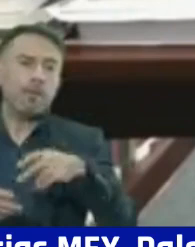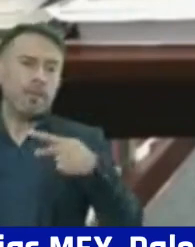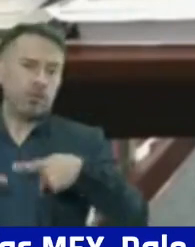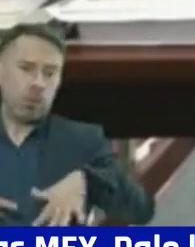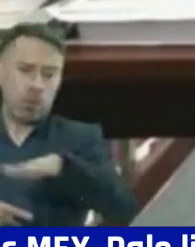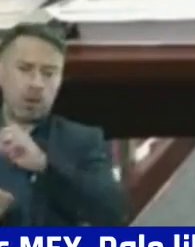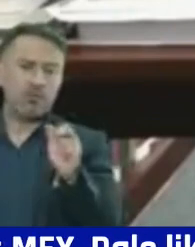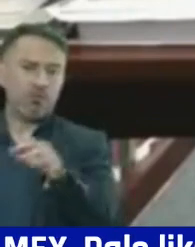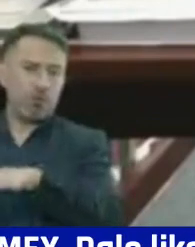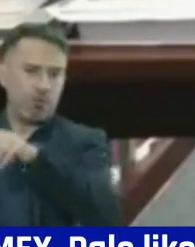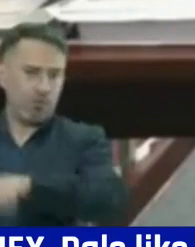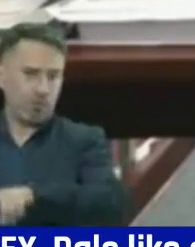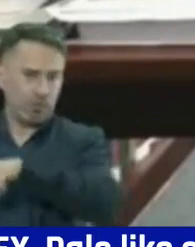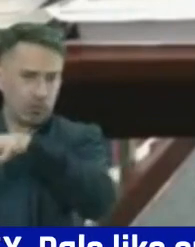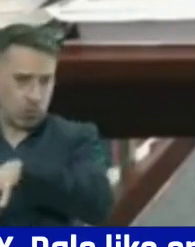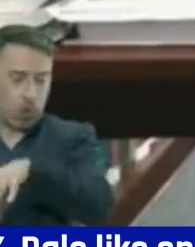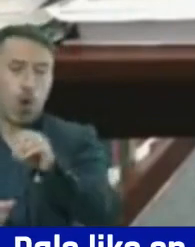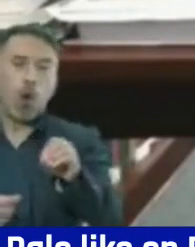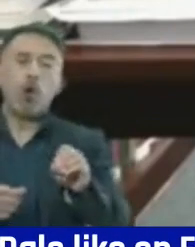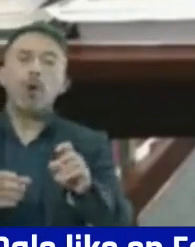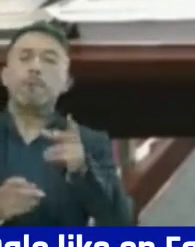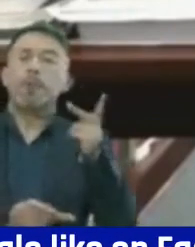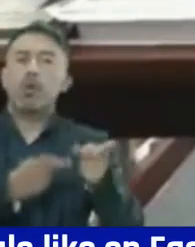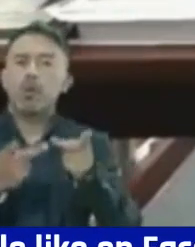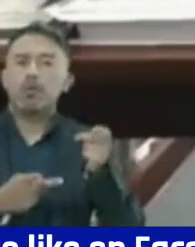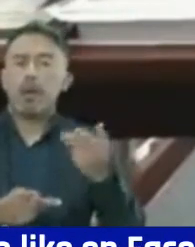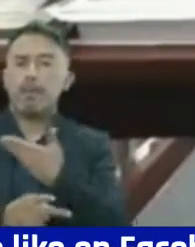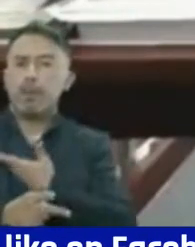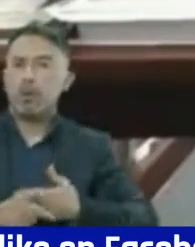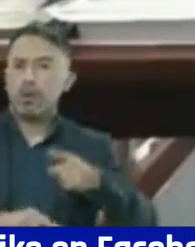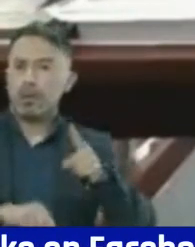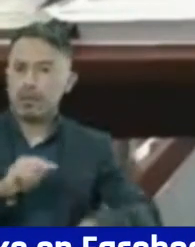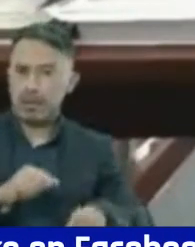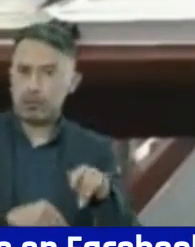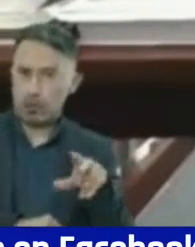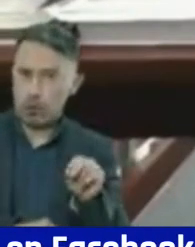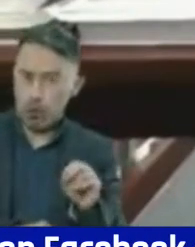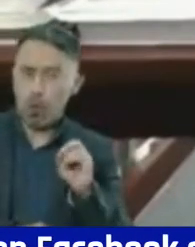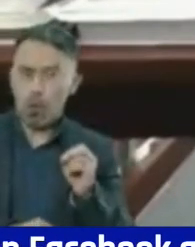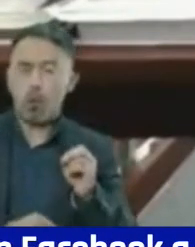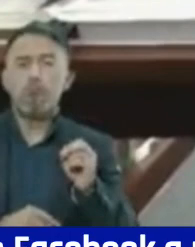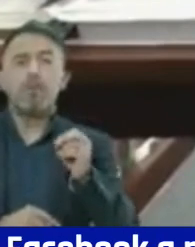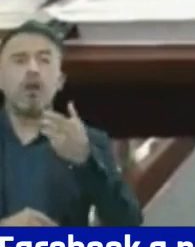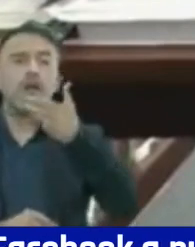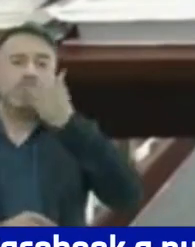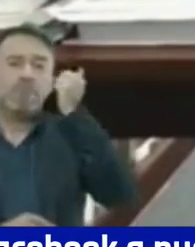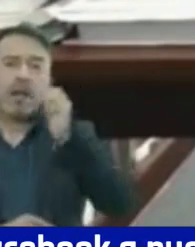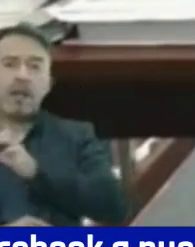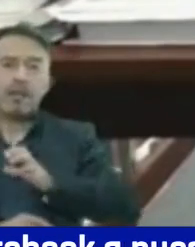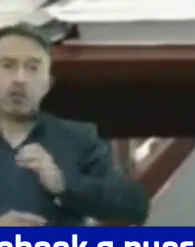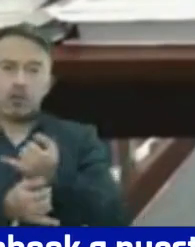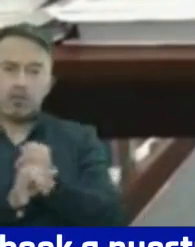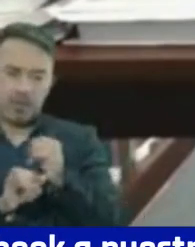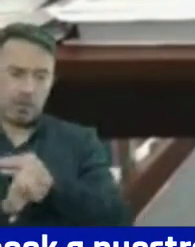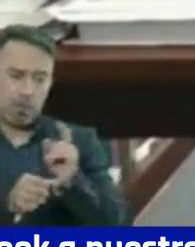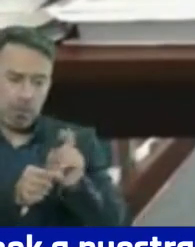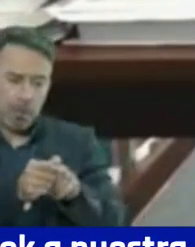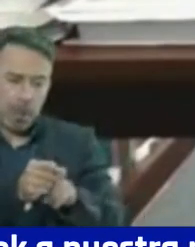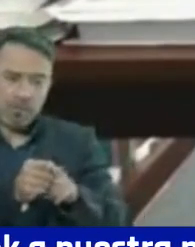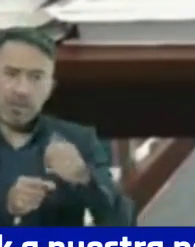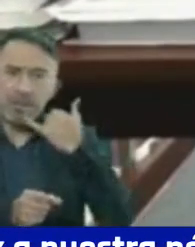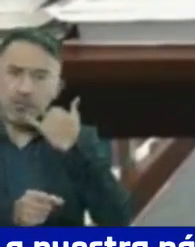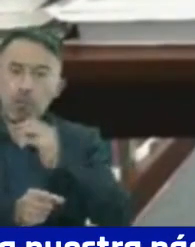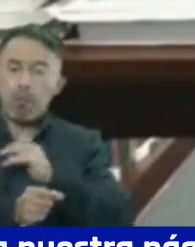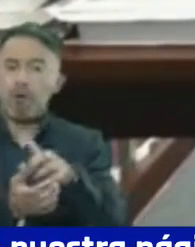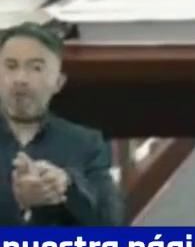participativa, como la consulta popular y la revocación de mandato, como para el registro de candidaturas independientes. Paradójicamente, hoy que se habla